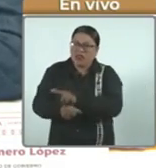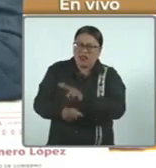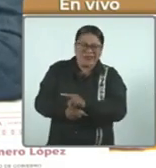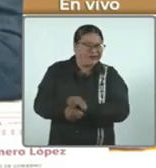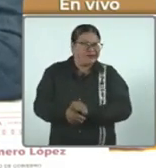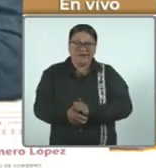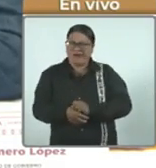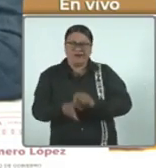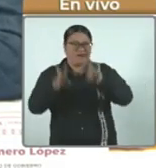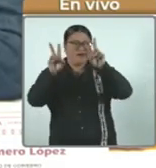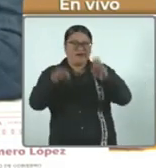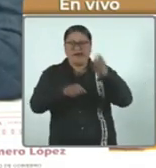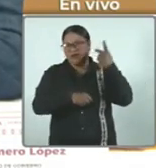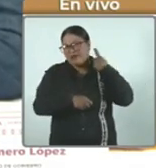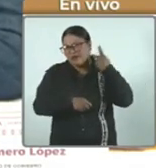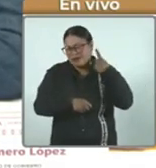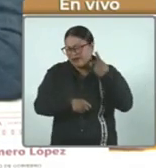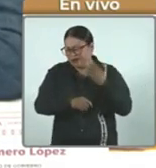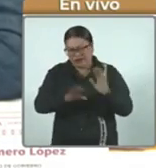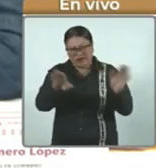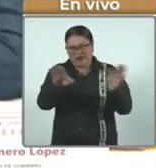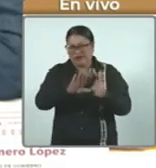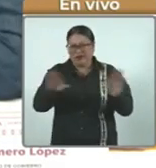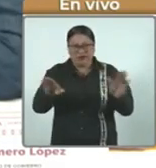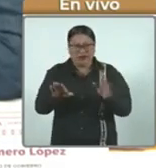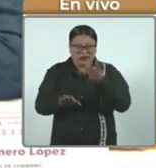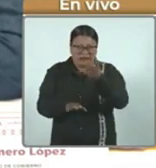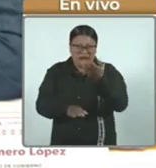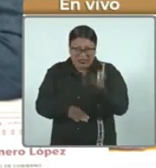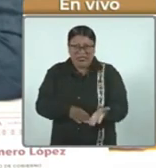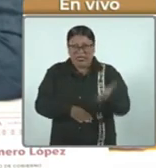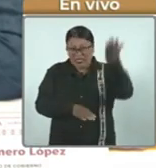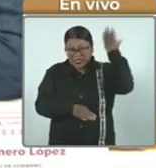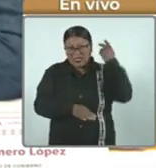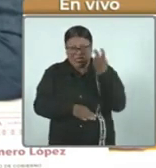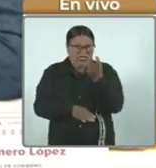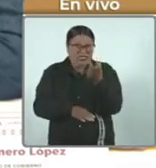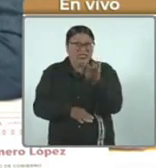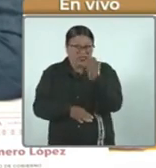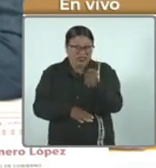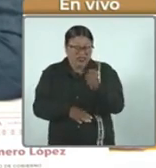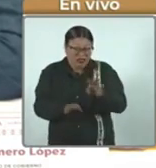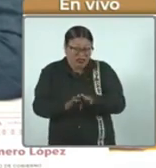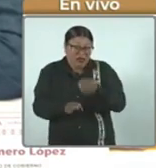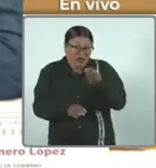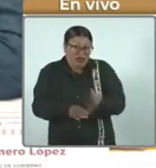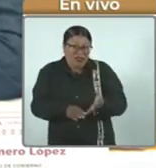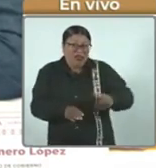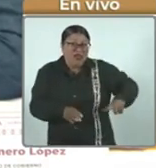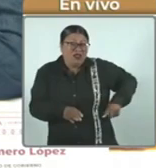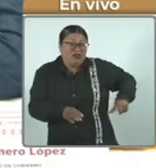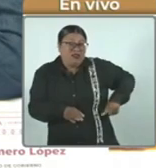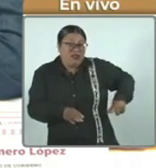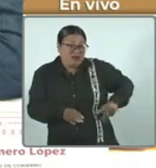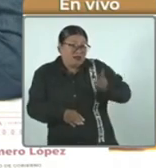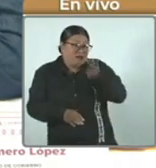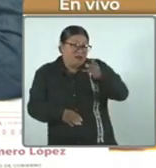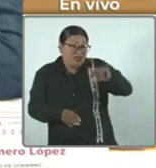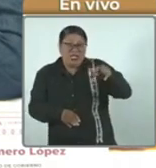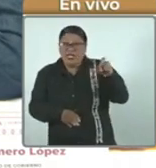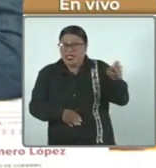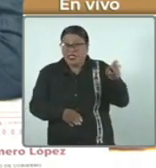materia política? Pero así estaba montado el gobierno, el régimen priista se